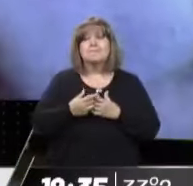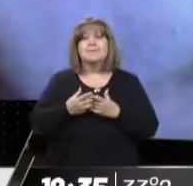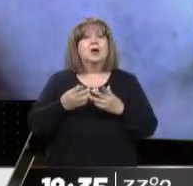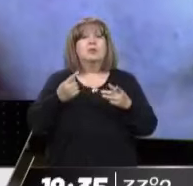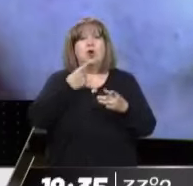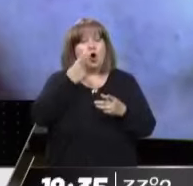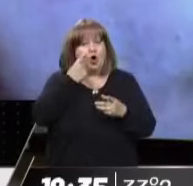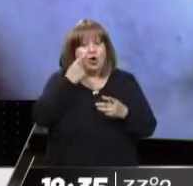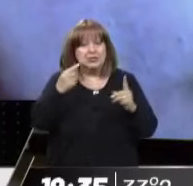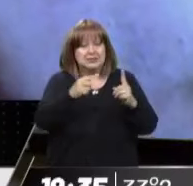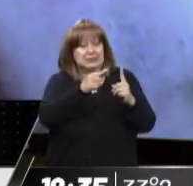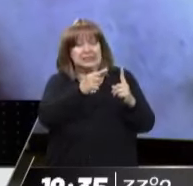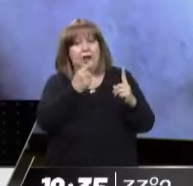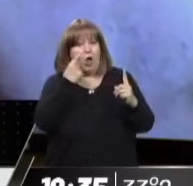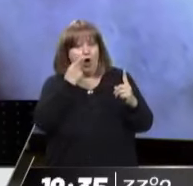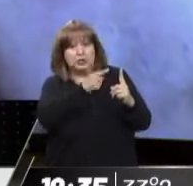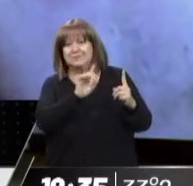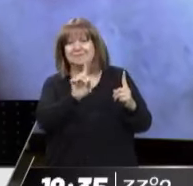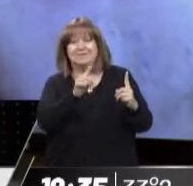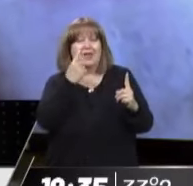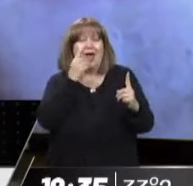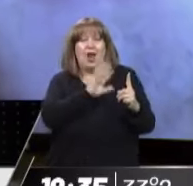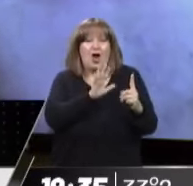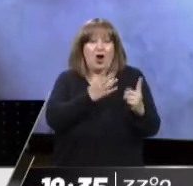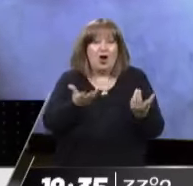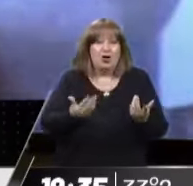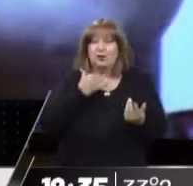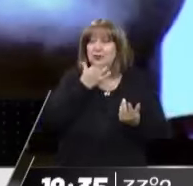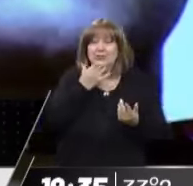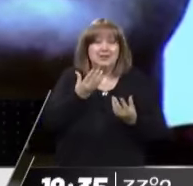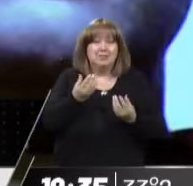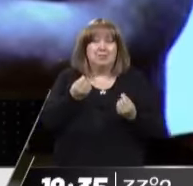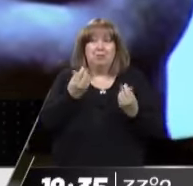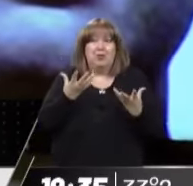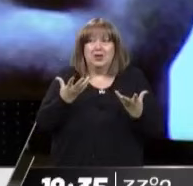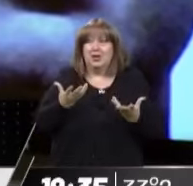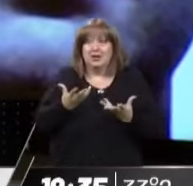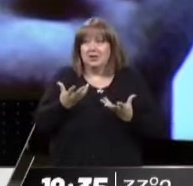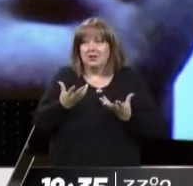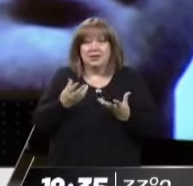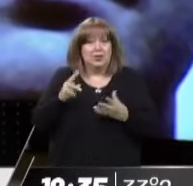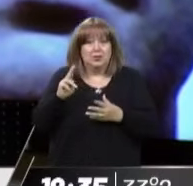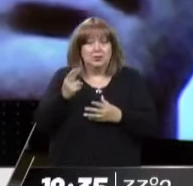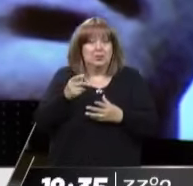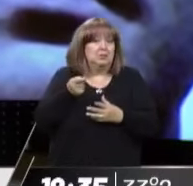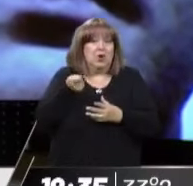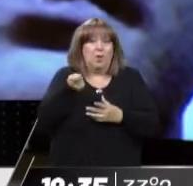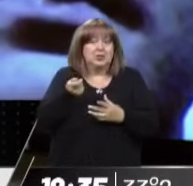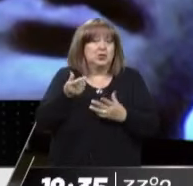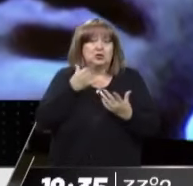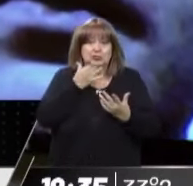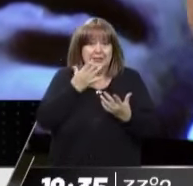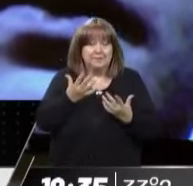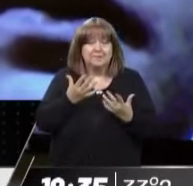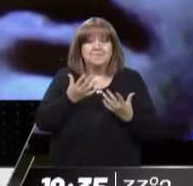sé. Realmente no sé. Eso no hay forma. No tengo forma de... No sé, porque